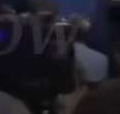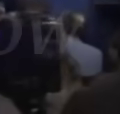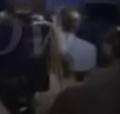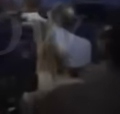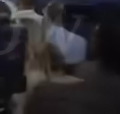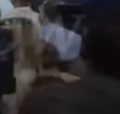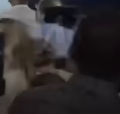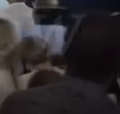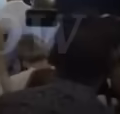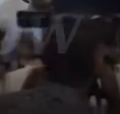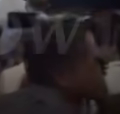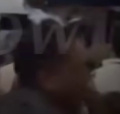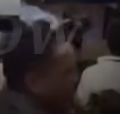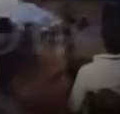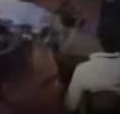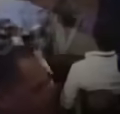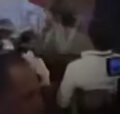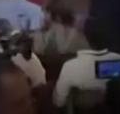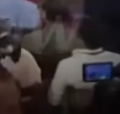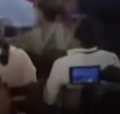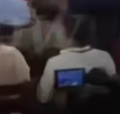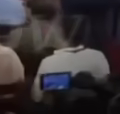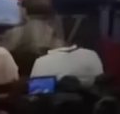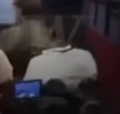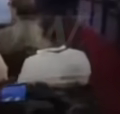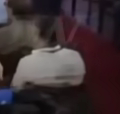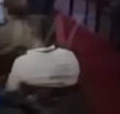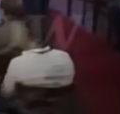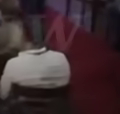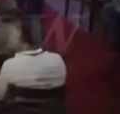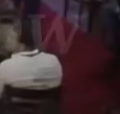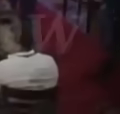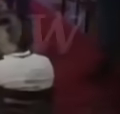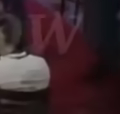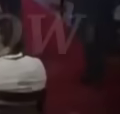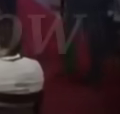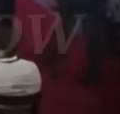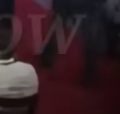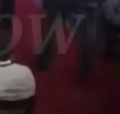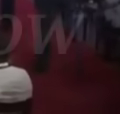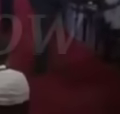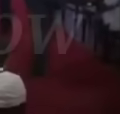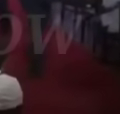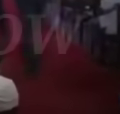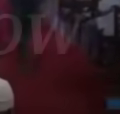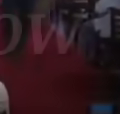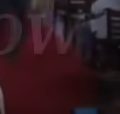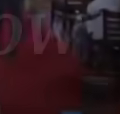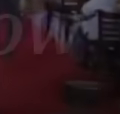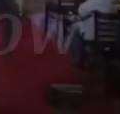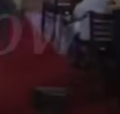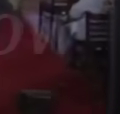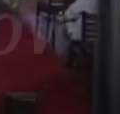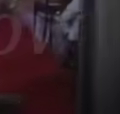El presidente Luis Abinader da por terminada la semanal con la prensa para continuar con otros